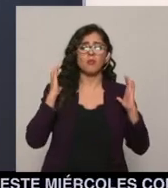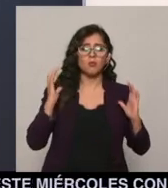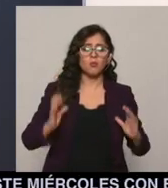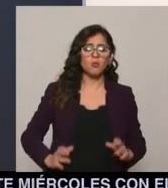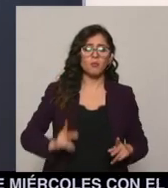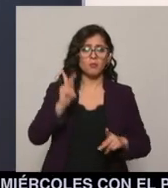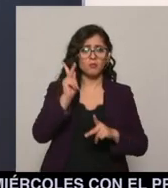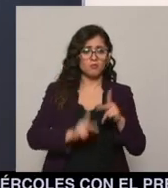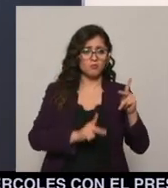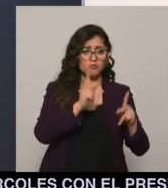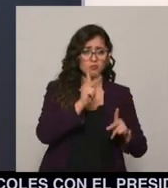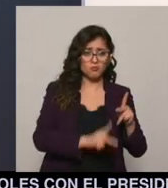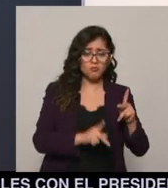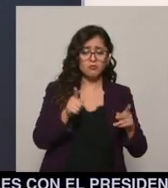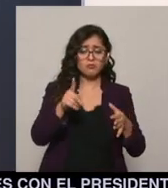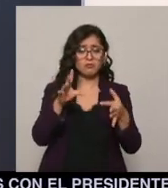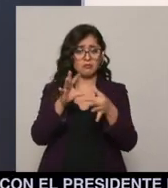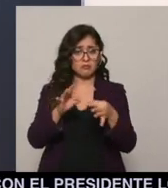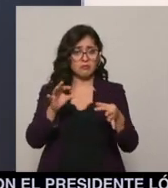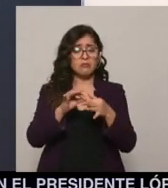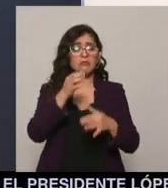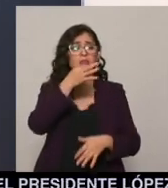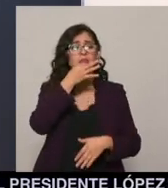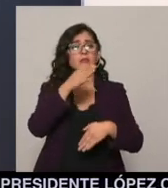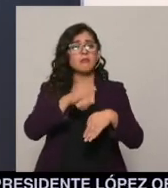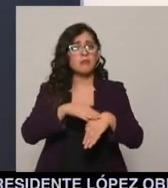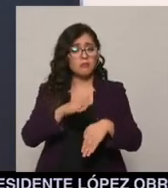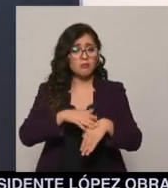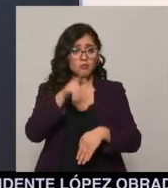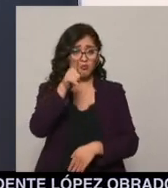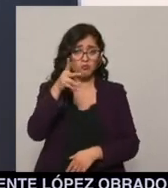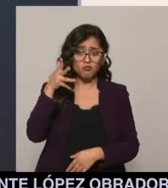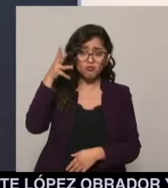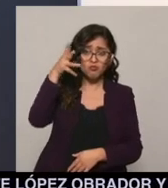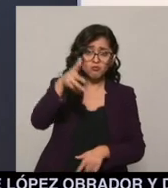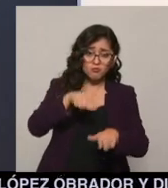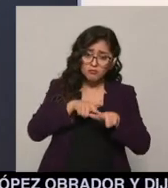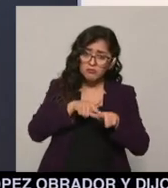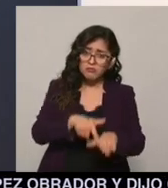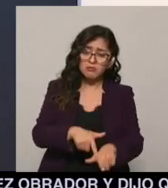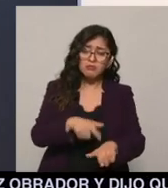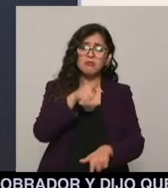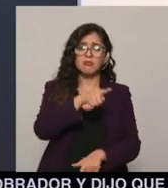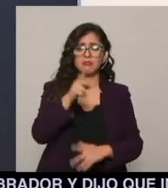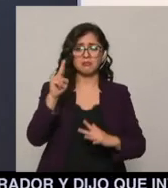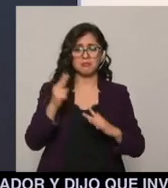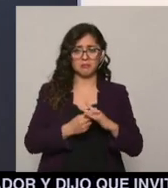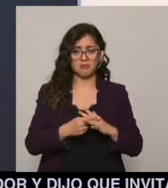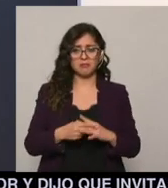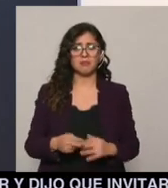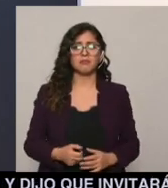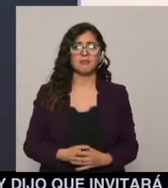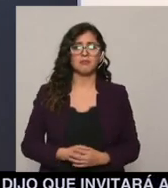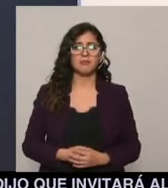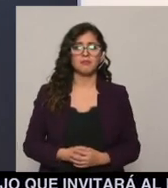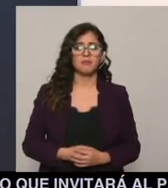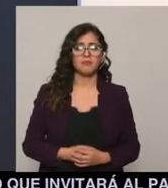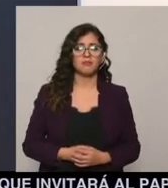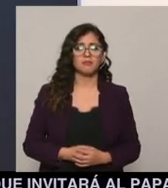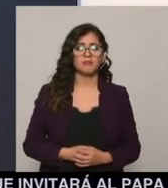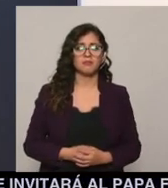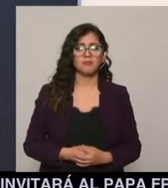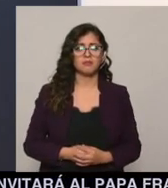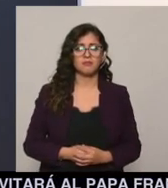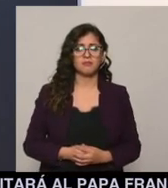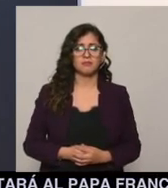en donde le cuentan además y le advierten que así va a terminar ella. Frida no ha dejado de ningún modo